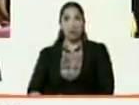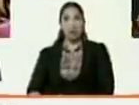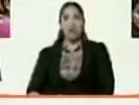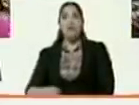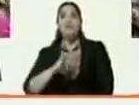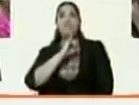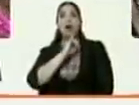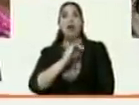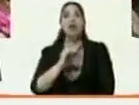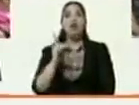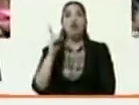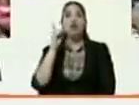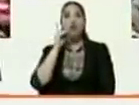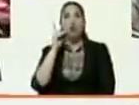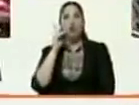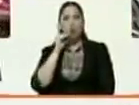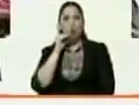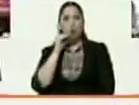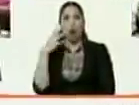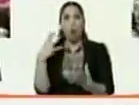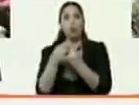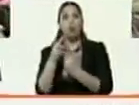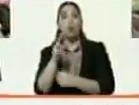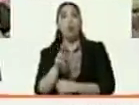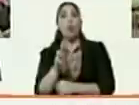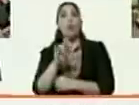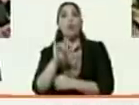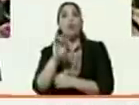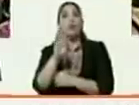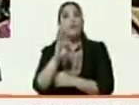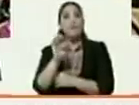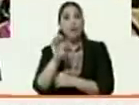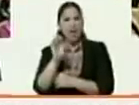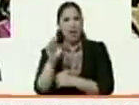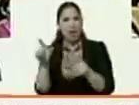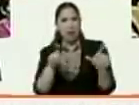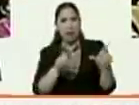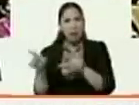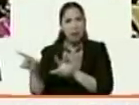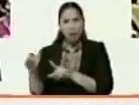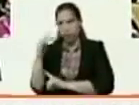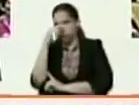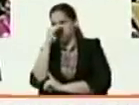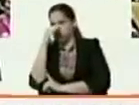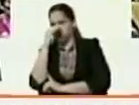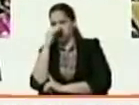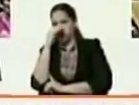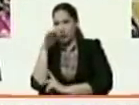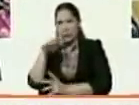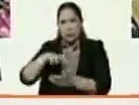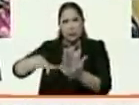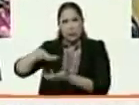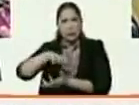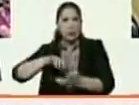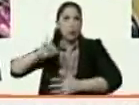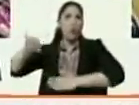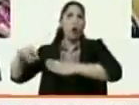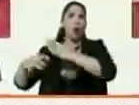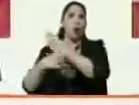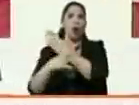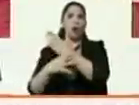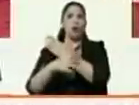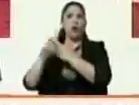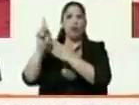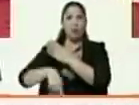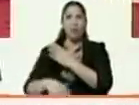Duque, con Uribe, listo, con los paramilitares, con los guarimberos, con Guaidó y con la